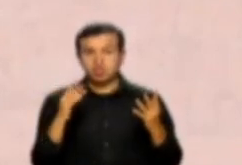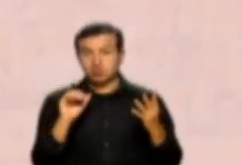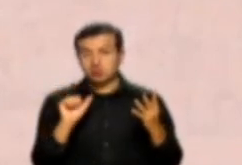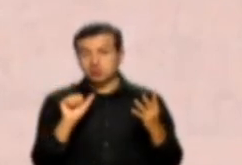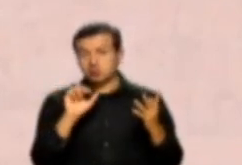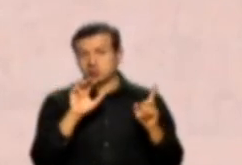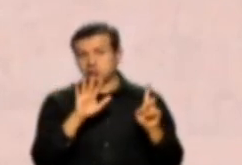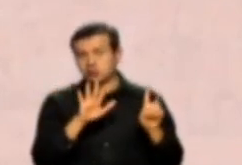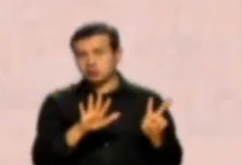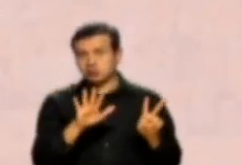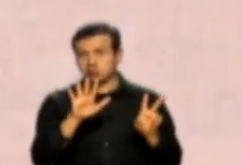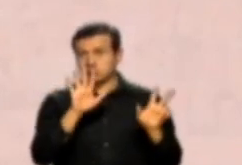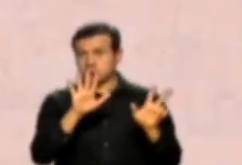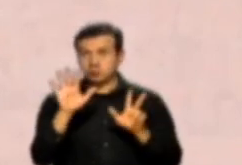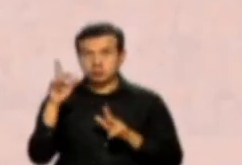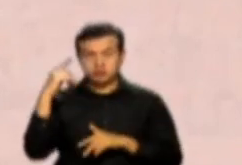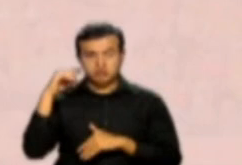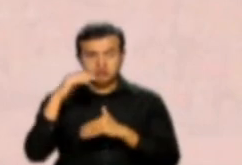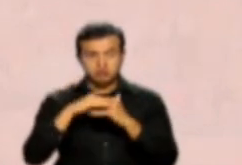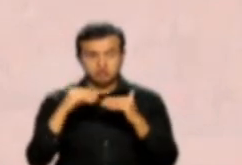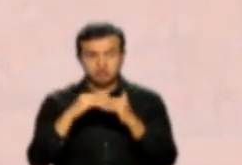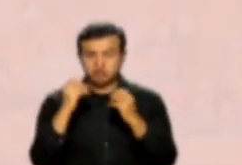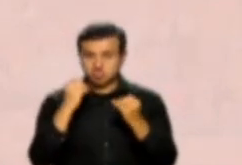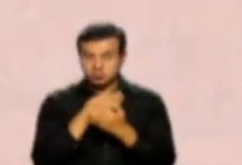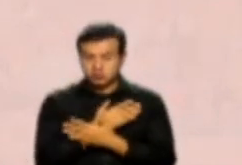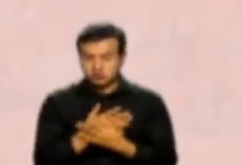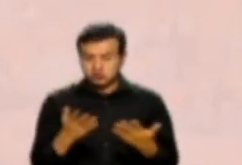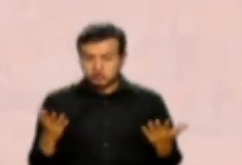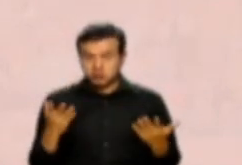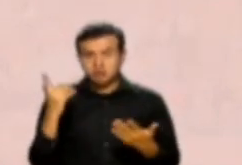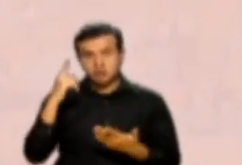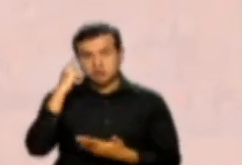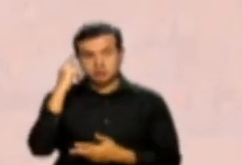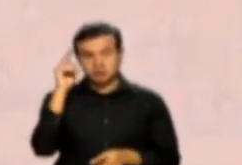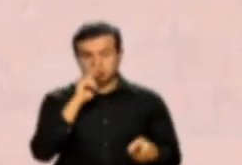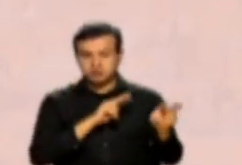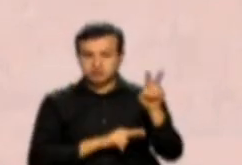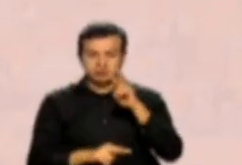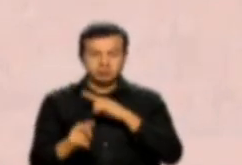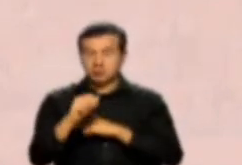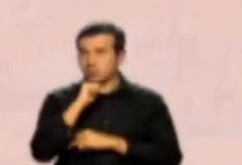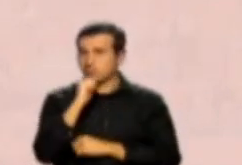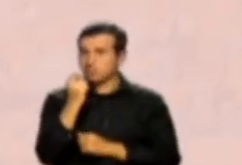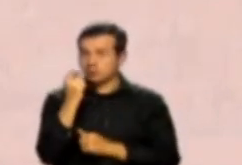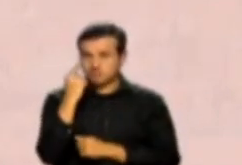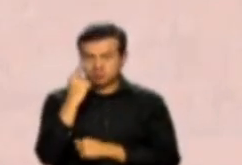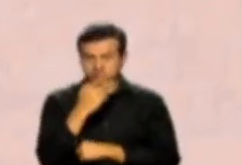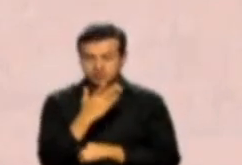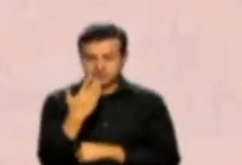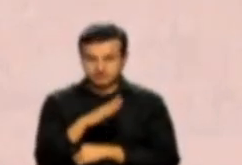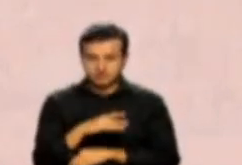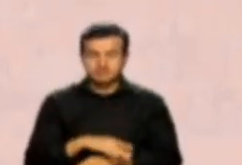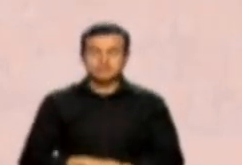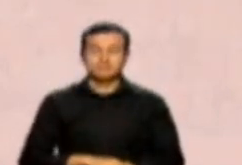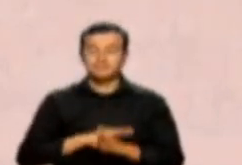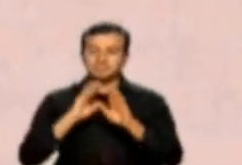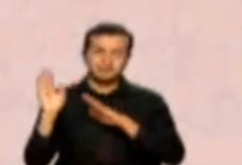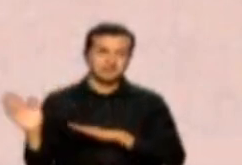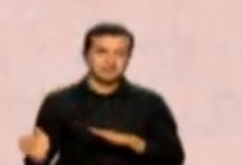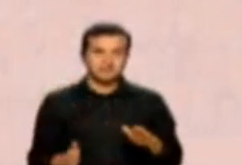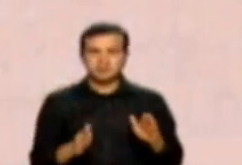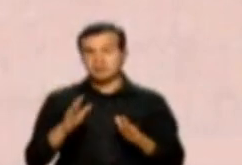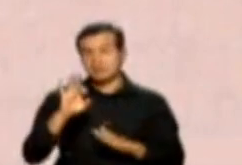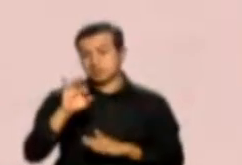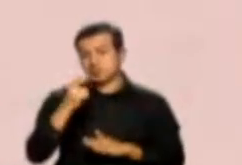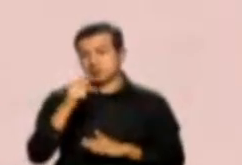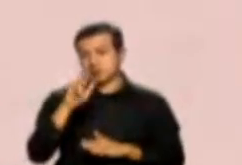788 millones afirmó el ministro el gobierno analiza la eficiencia de los subsidios además diario